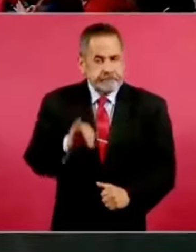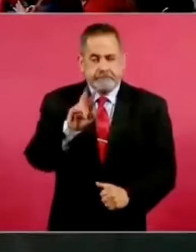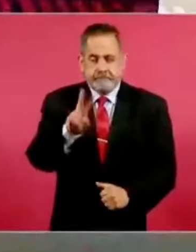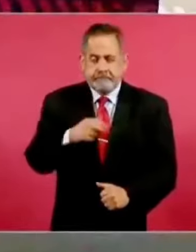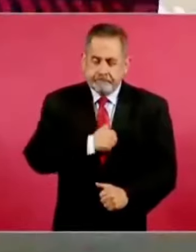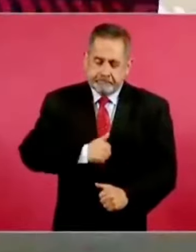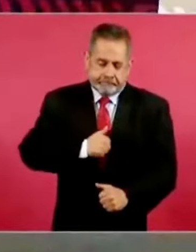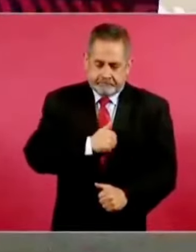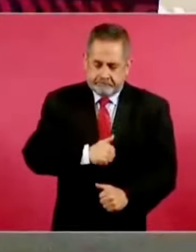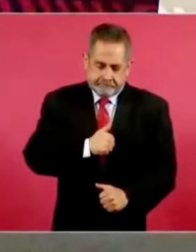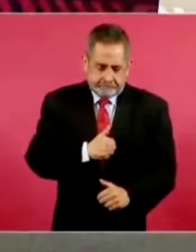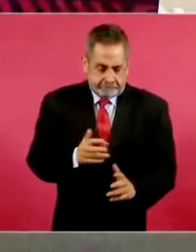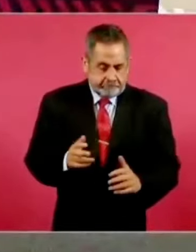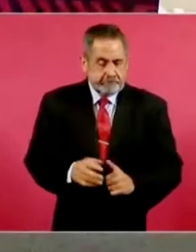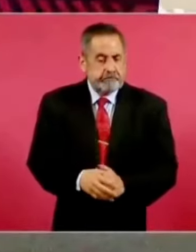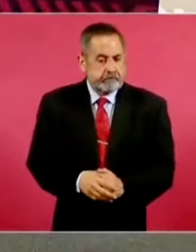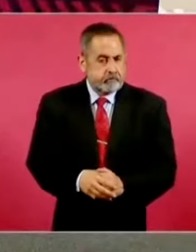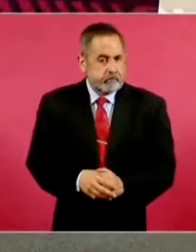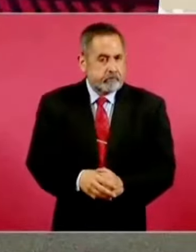lamentable